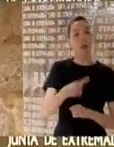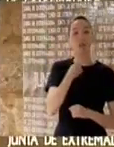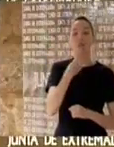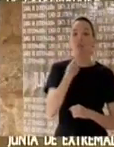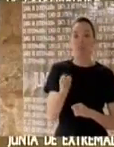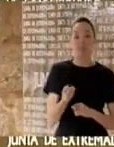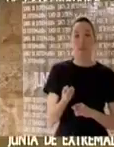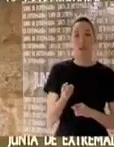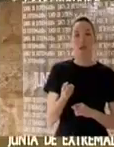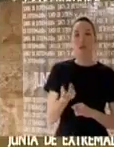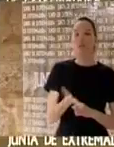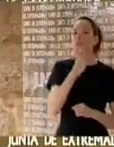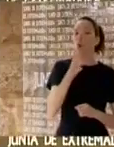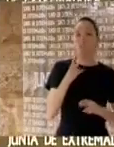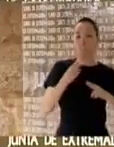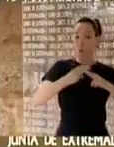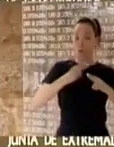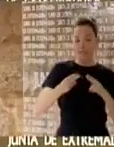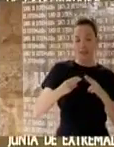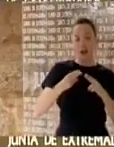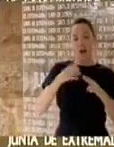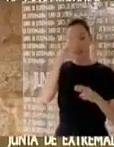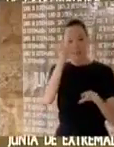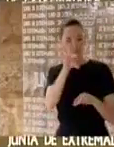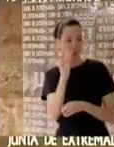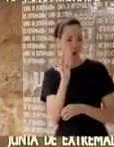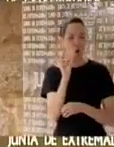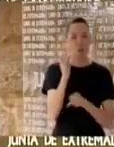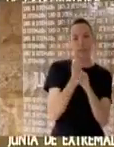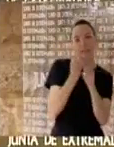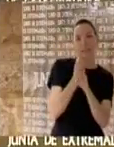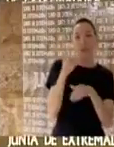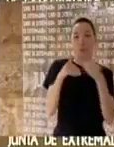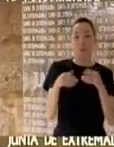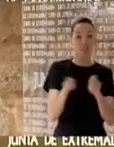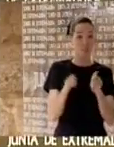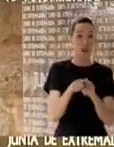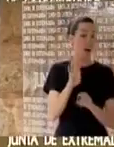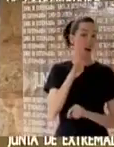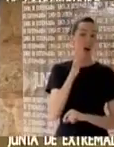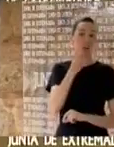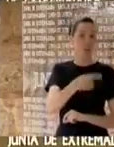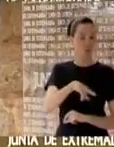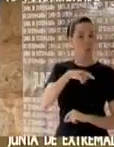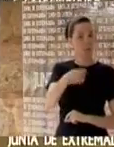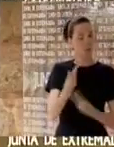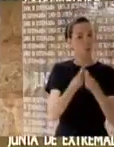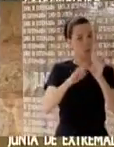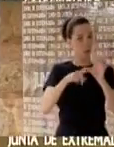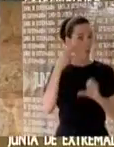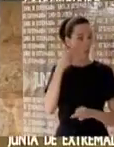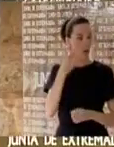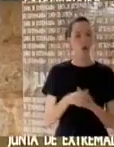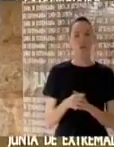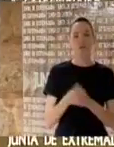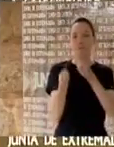de práctica política, de decisiones políticas, como bien ha comentado antes el presidente de la Junta de Extremadura, que el Partido Socialista desde